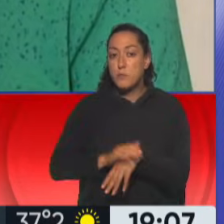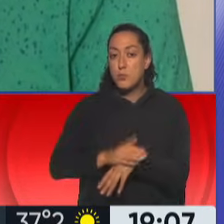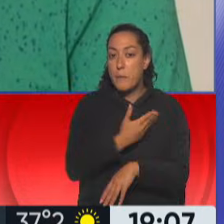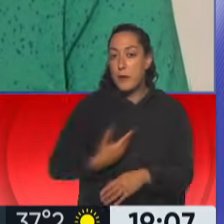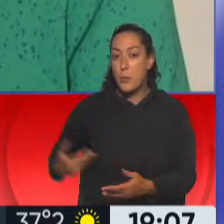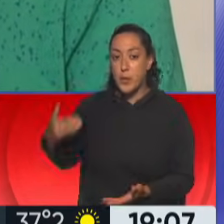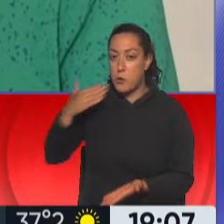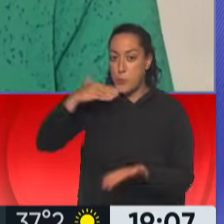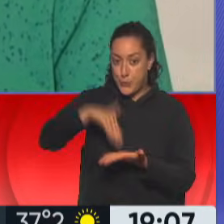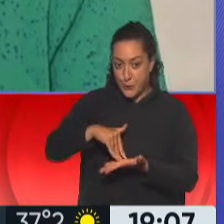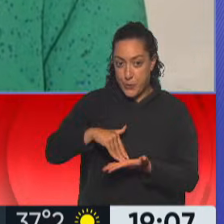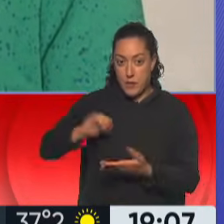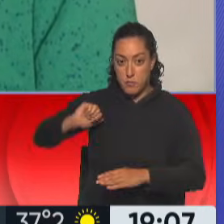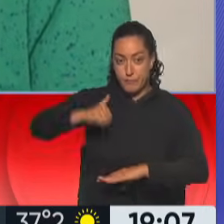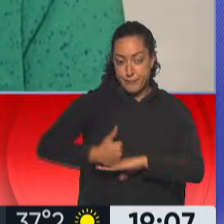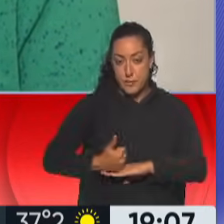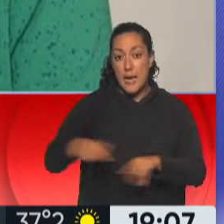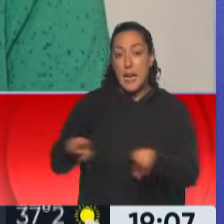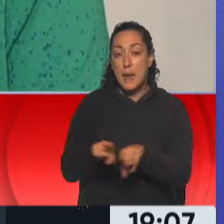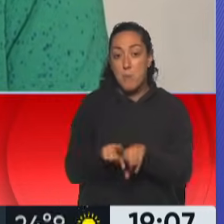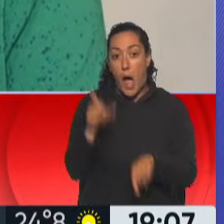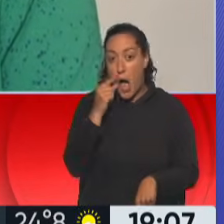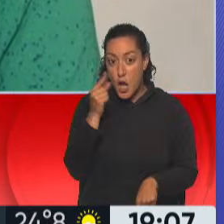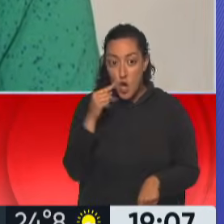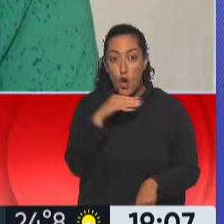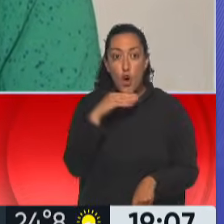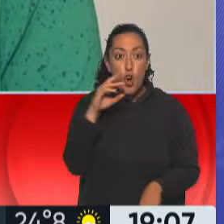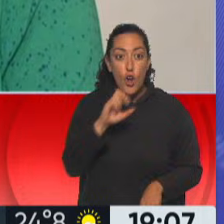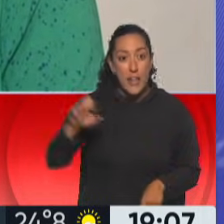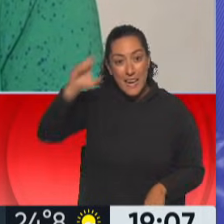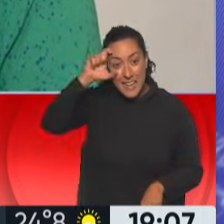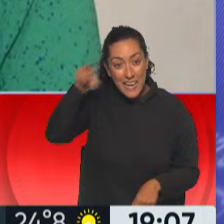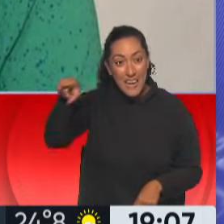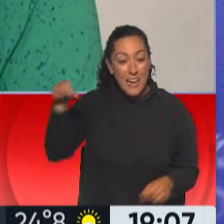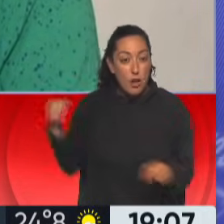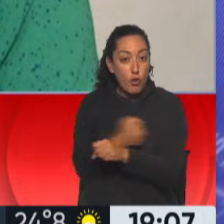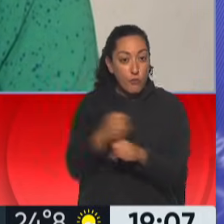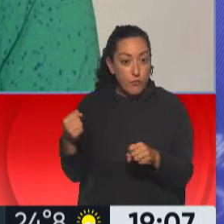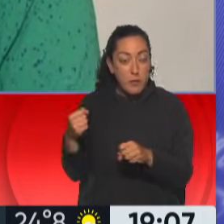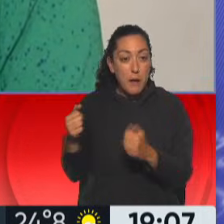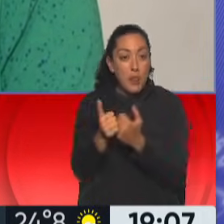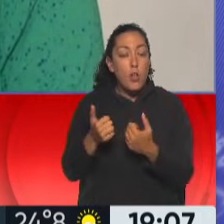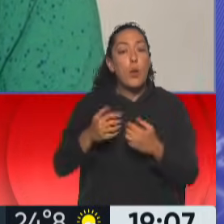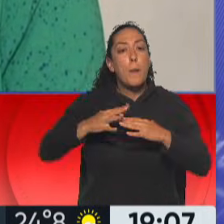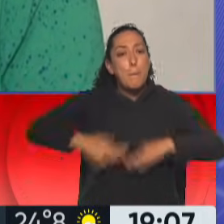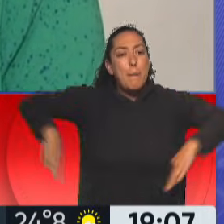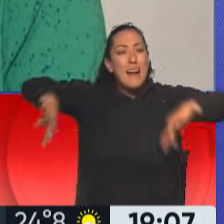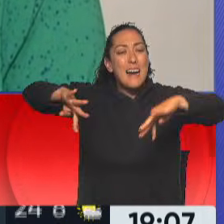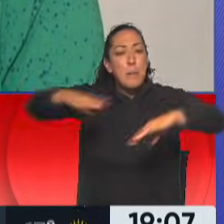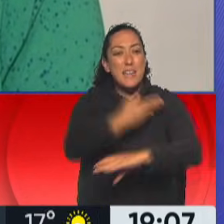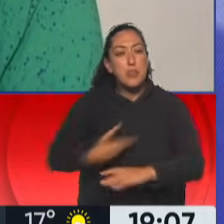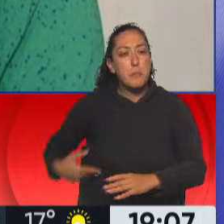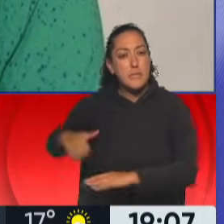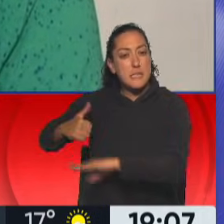pero hoy su hermano Jorge Rodríguez ha sido ratificado al frente del Parlamento. Los argentinos tal